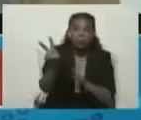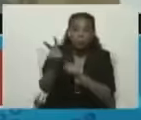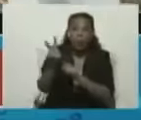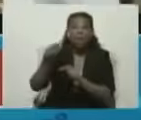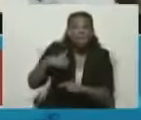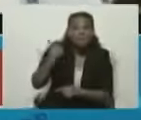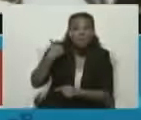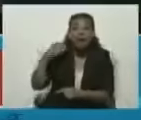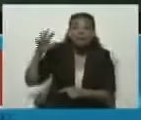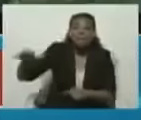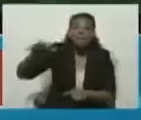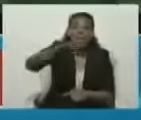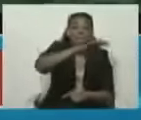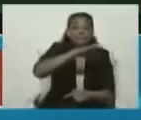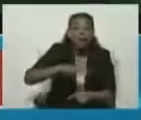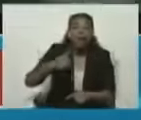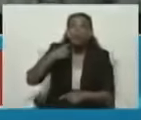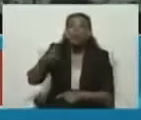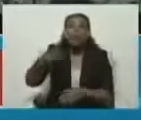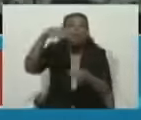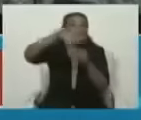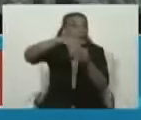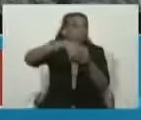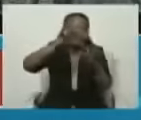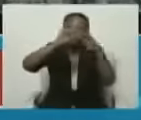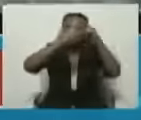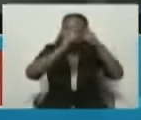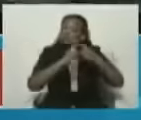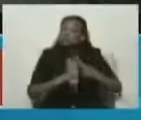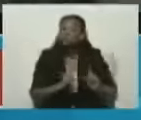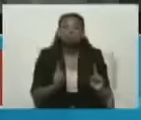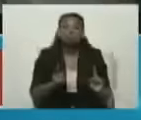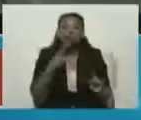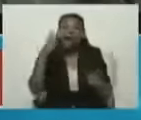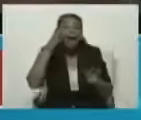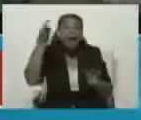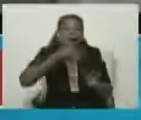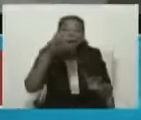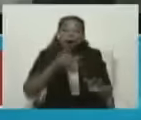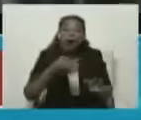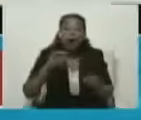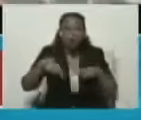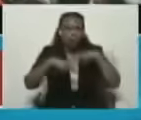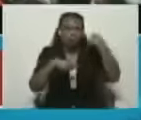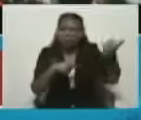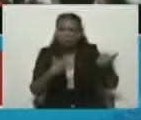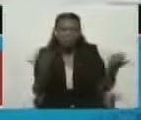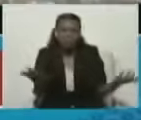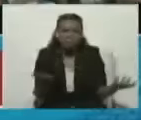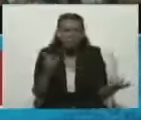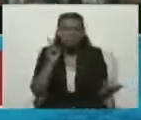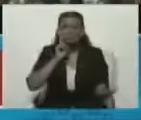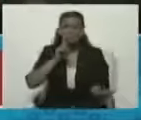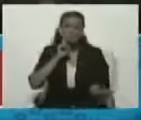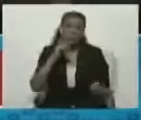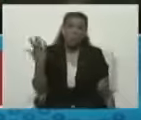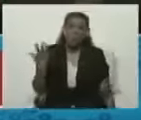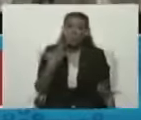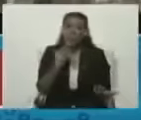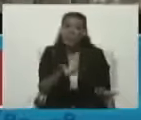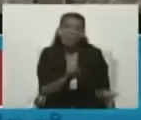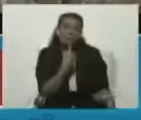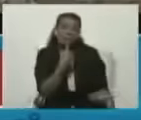cualquier parte del mundo lo que cuentan son los votos, papá. Son los votos, mamá. Lo demás es, como dicen en Colombia, pura